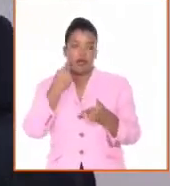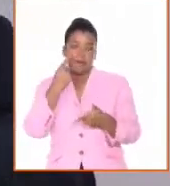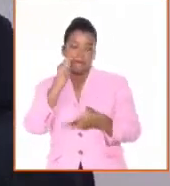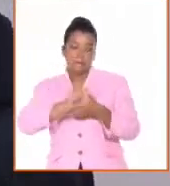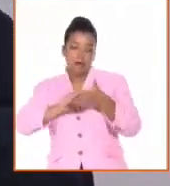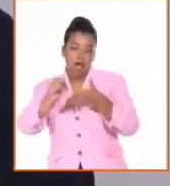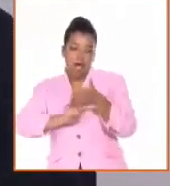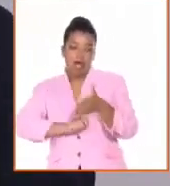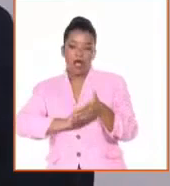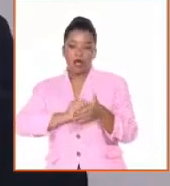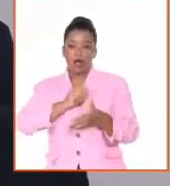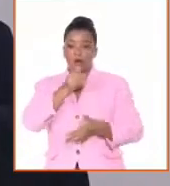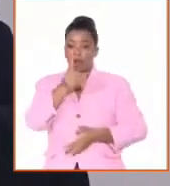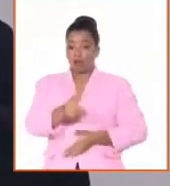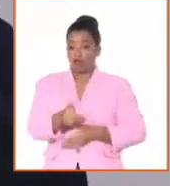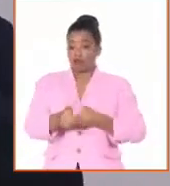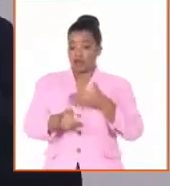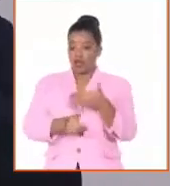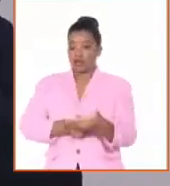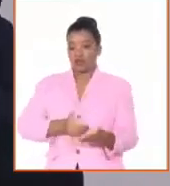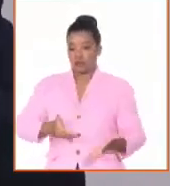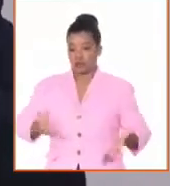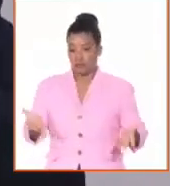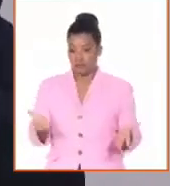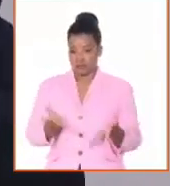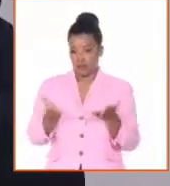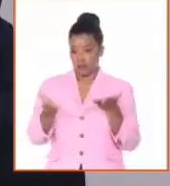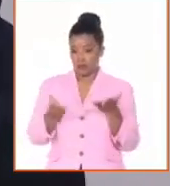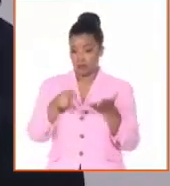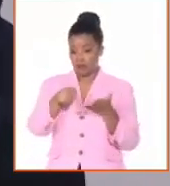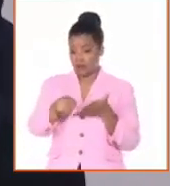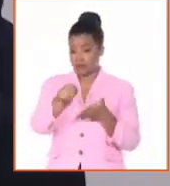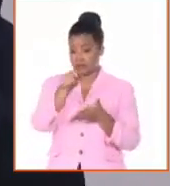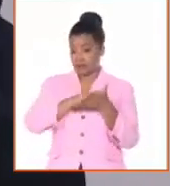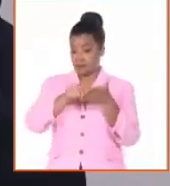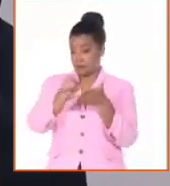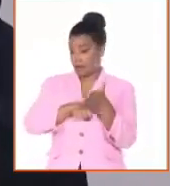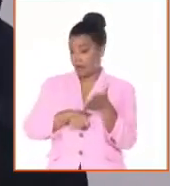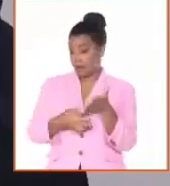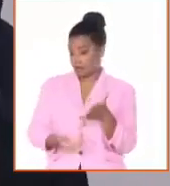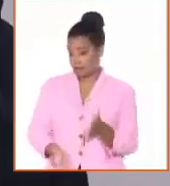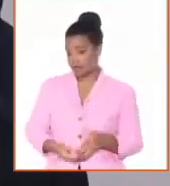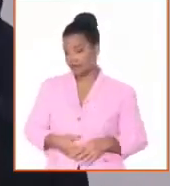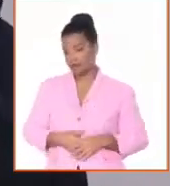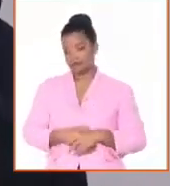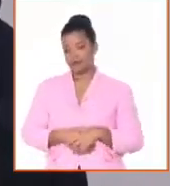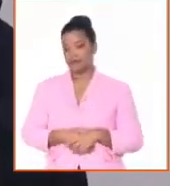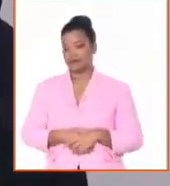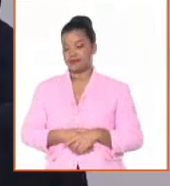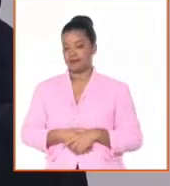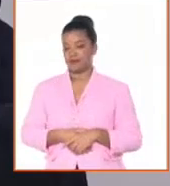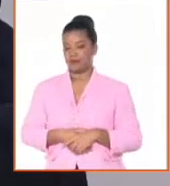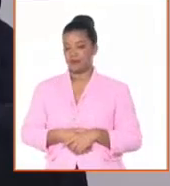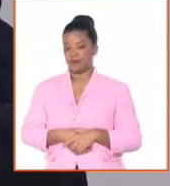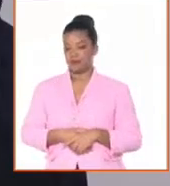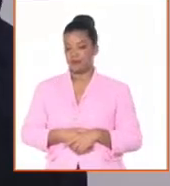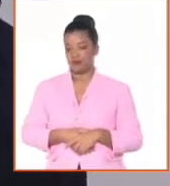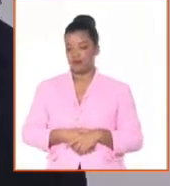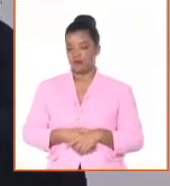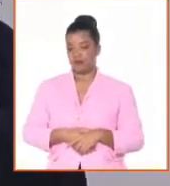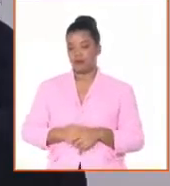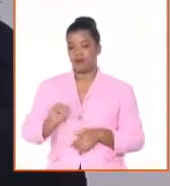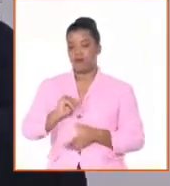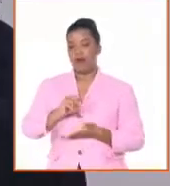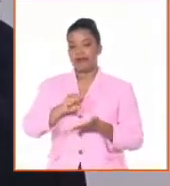en proceso de desarrollo y esa estrategia concibe que la forma fundamental de prestación de estos servicios